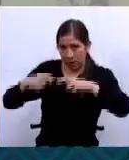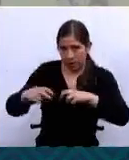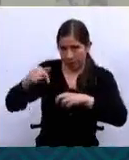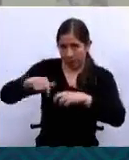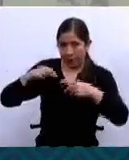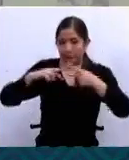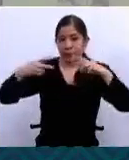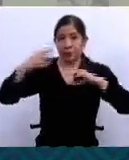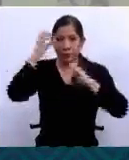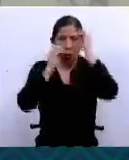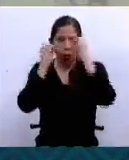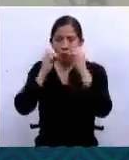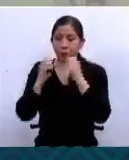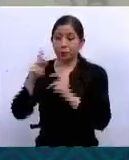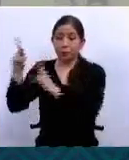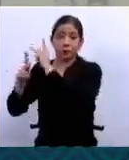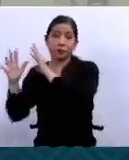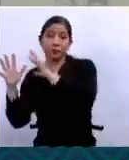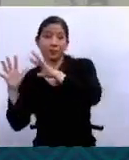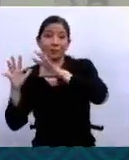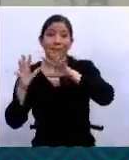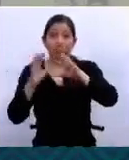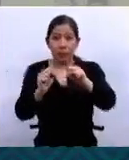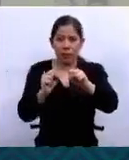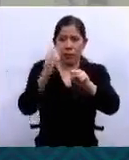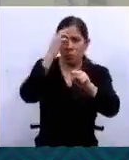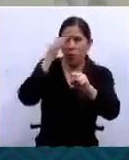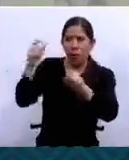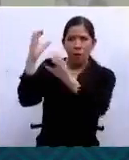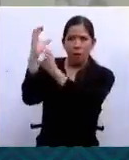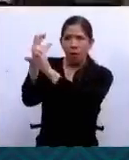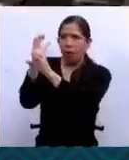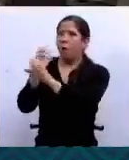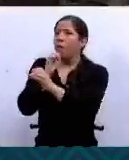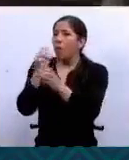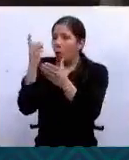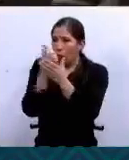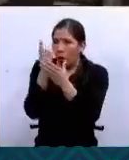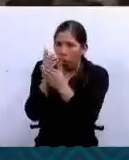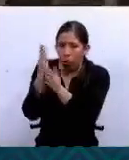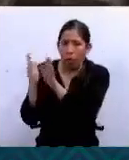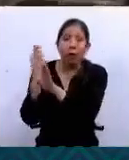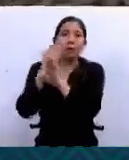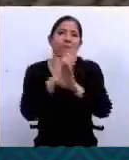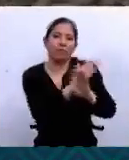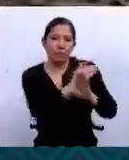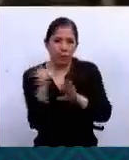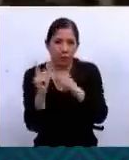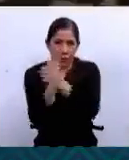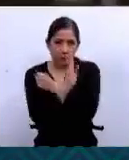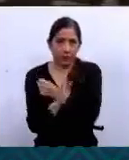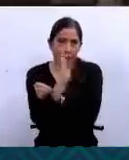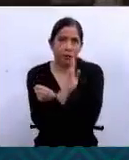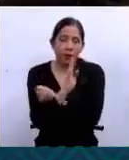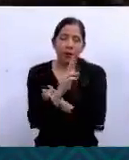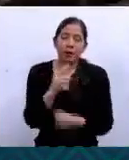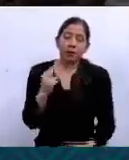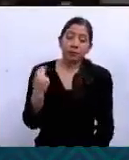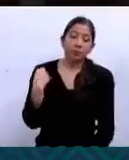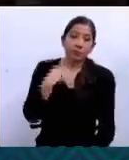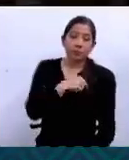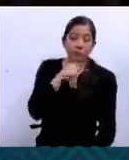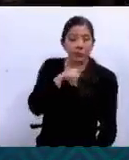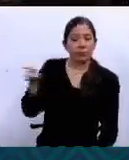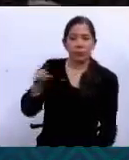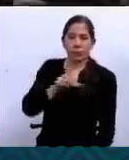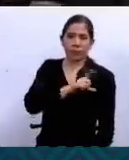estaban impidiendo el secuestro de un vehículo supuestamente indocumentado y que tendría alguna mercadería ilegal también. Y